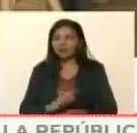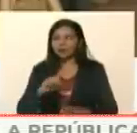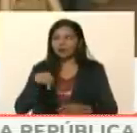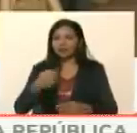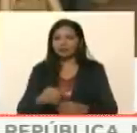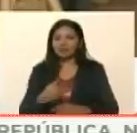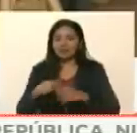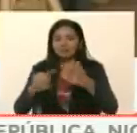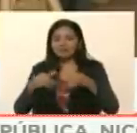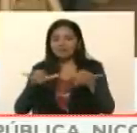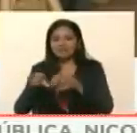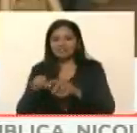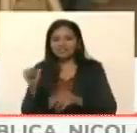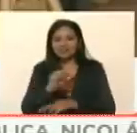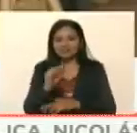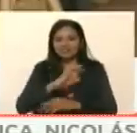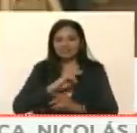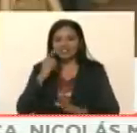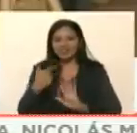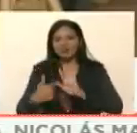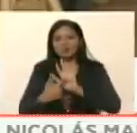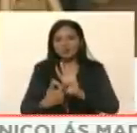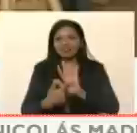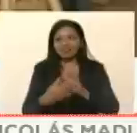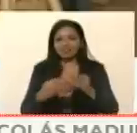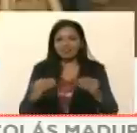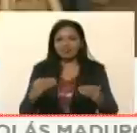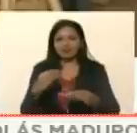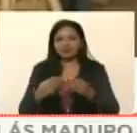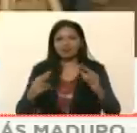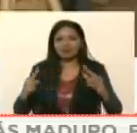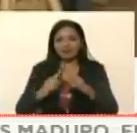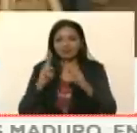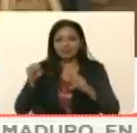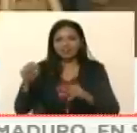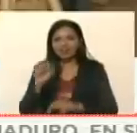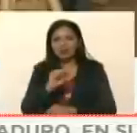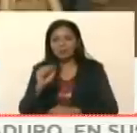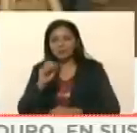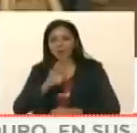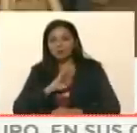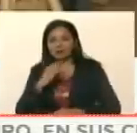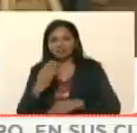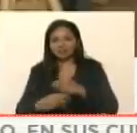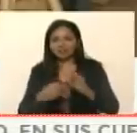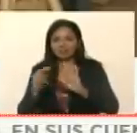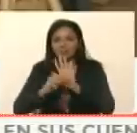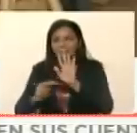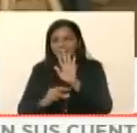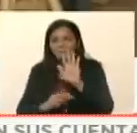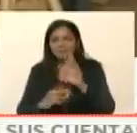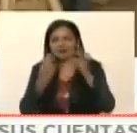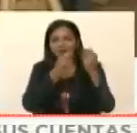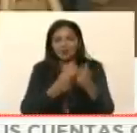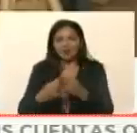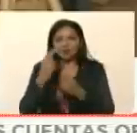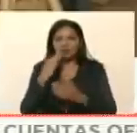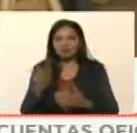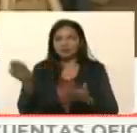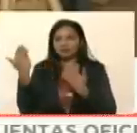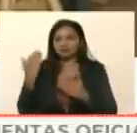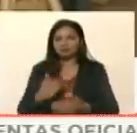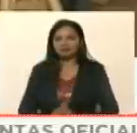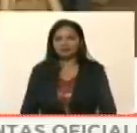Menéndez, que ustedes le muestren este encuentro del motor automotriz de la agenda económica bolivariana. Adelante, por